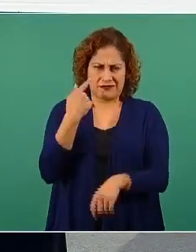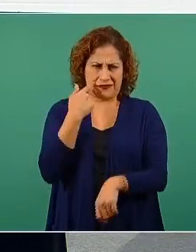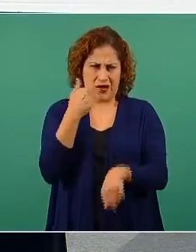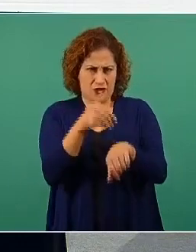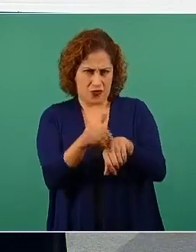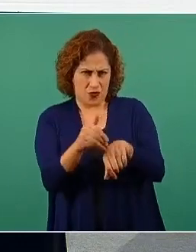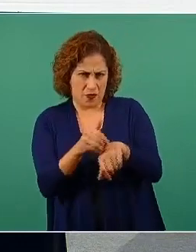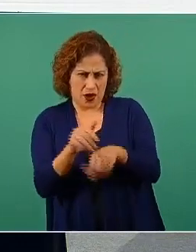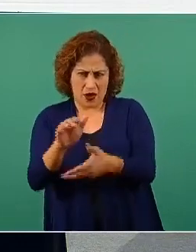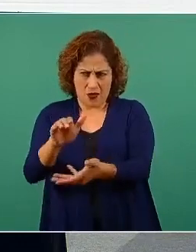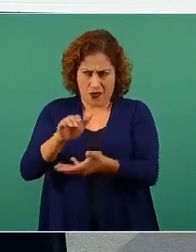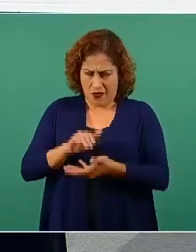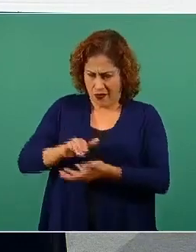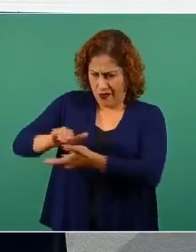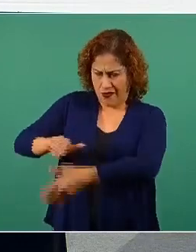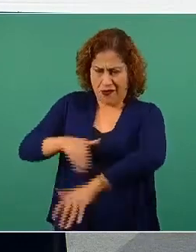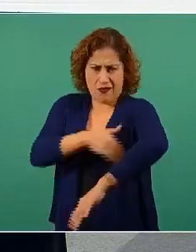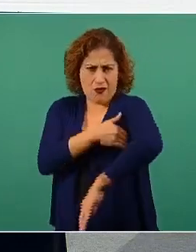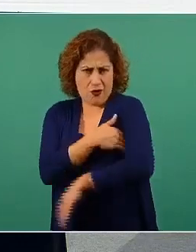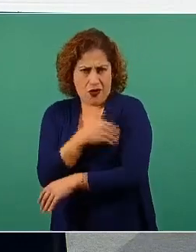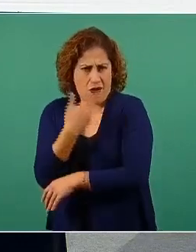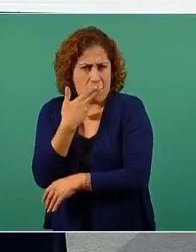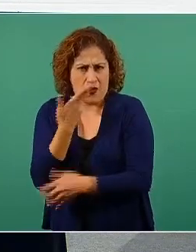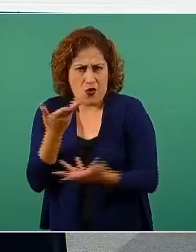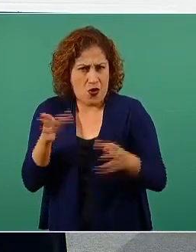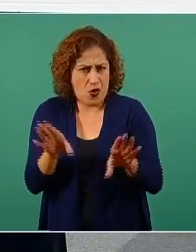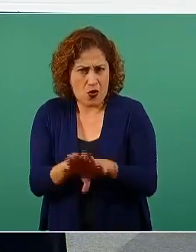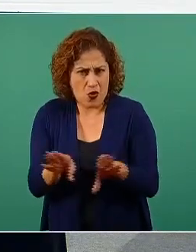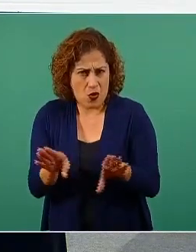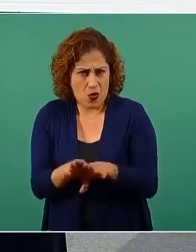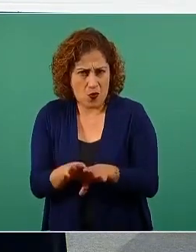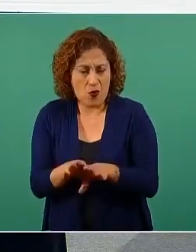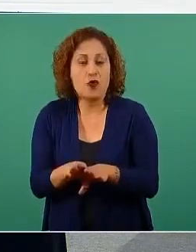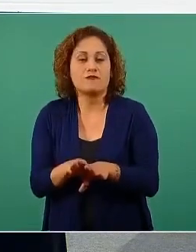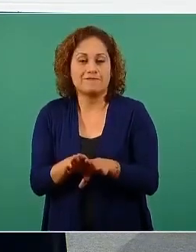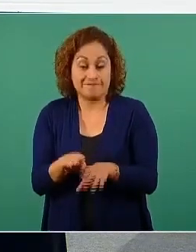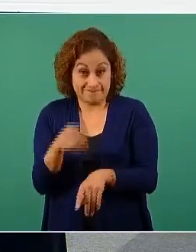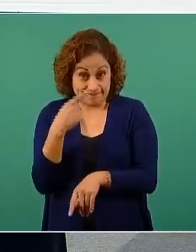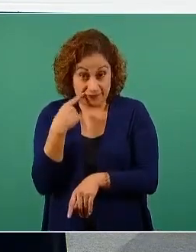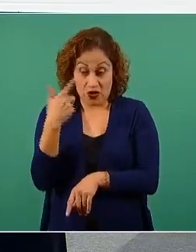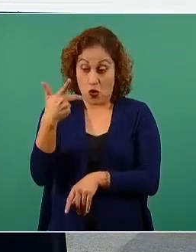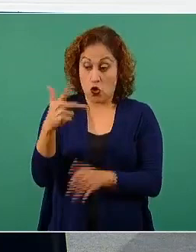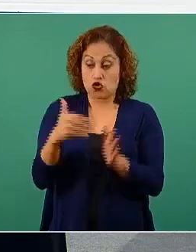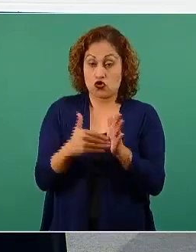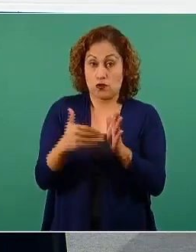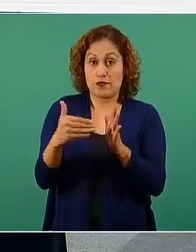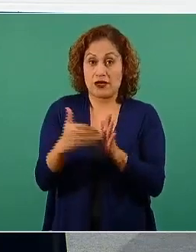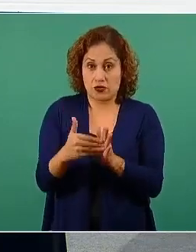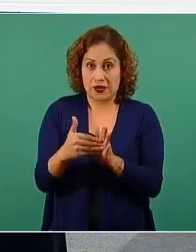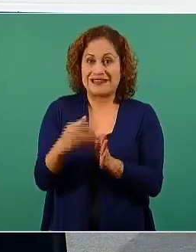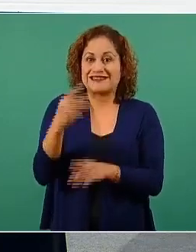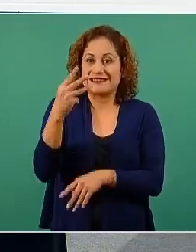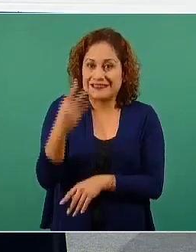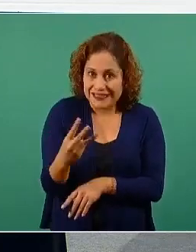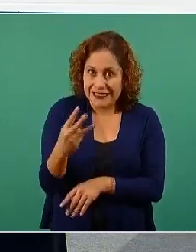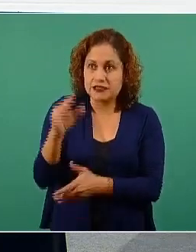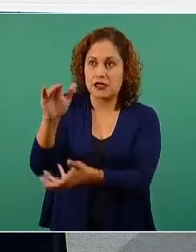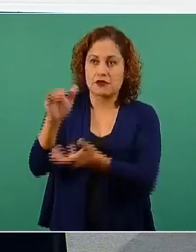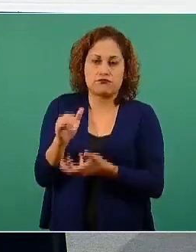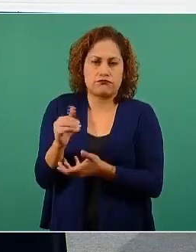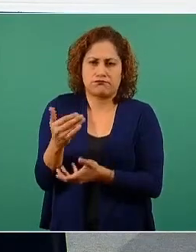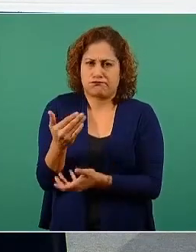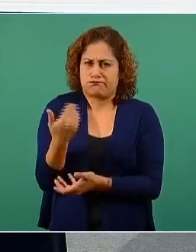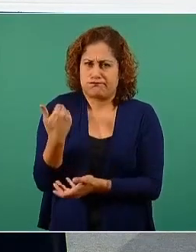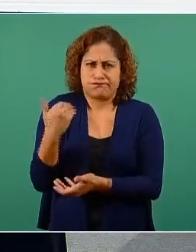ahí almacenadas 8 millones? Pues tan solo 3 de esos 8 es porque acaban de llegar. Por cierto, una